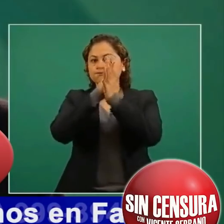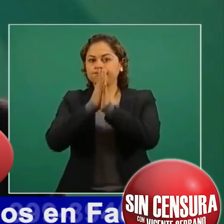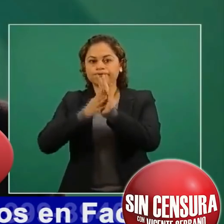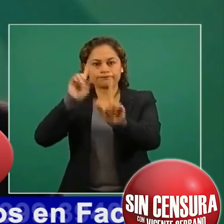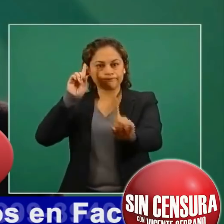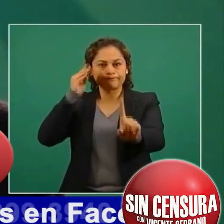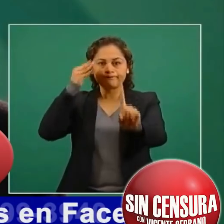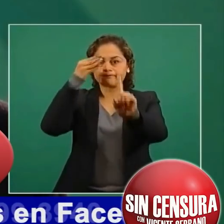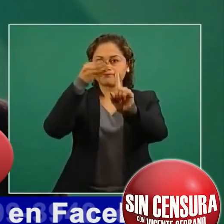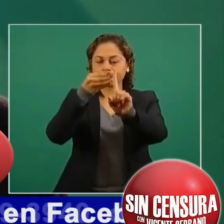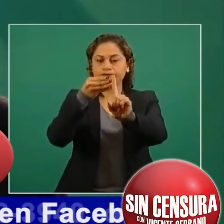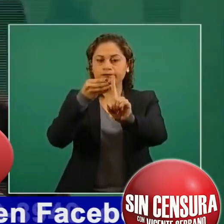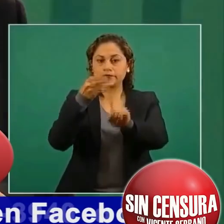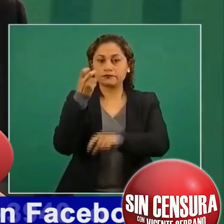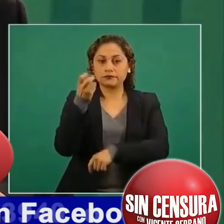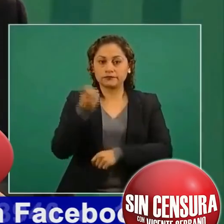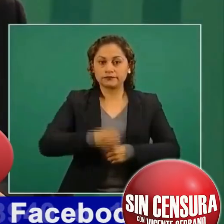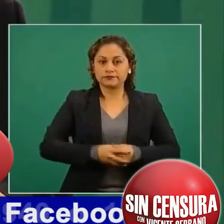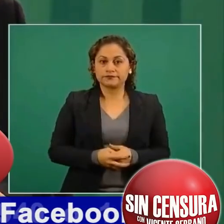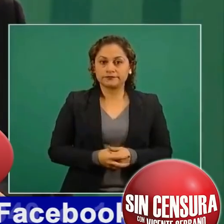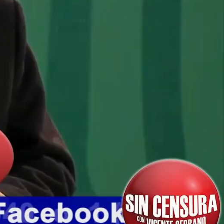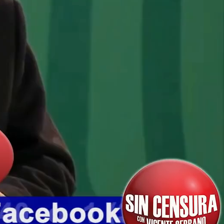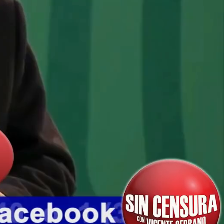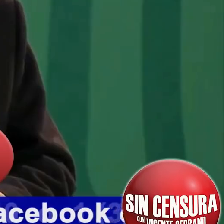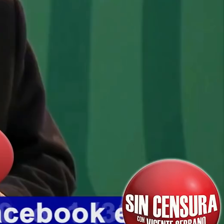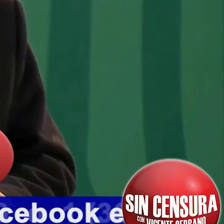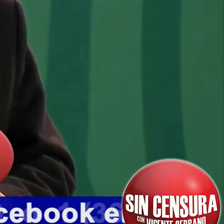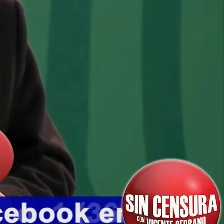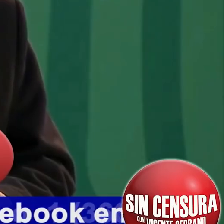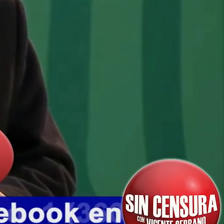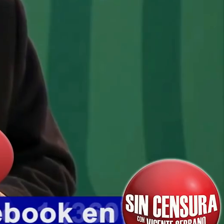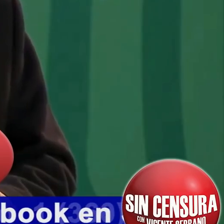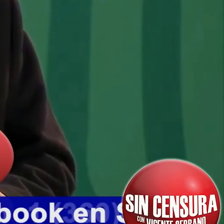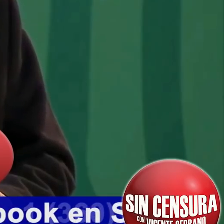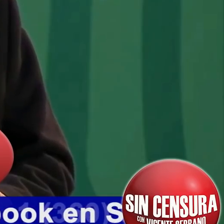propósito. Porque ¿qué pasaba antes? Era